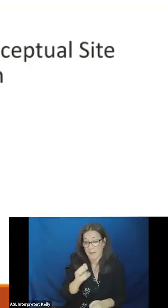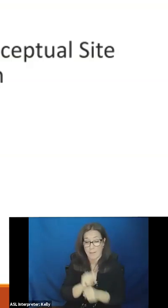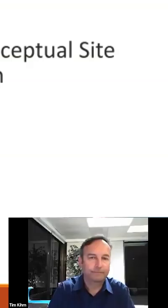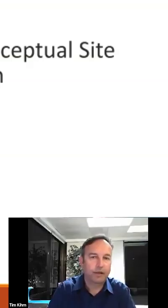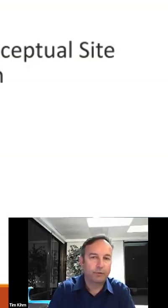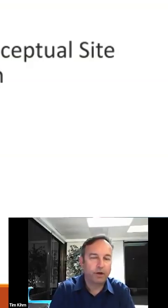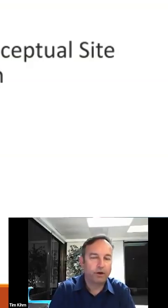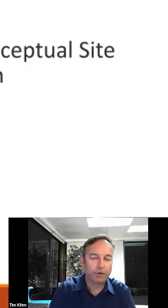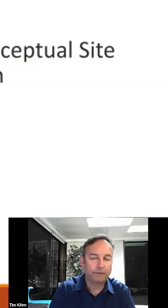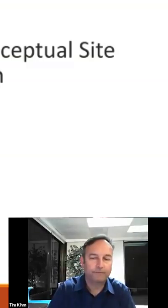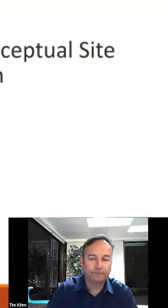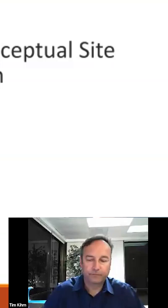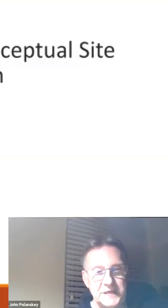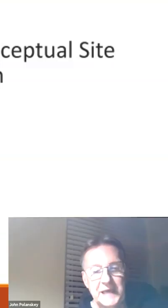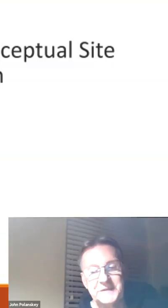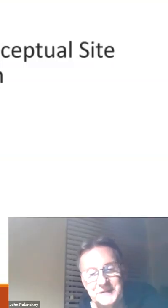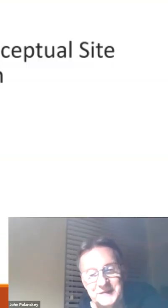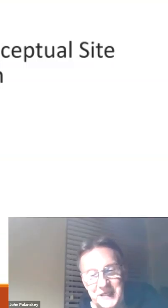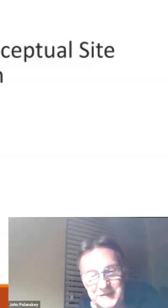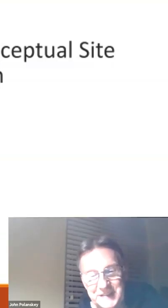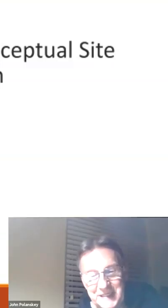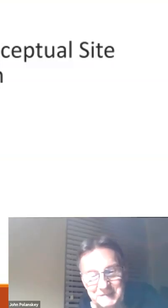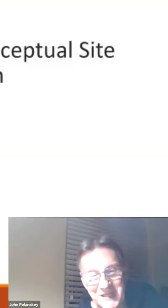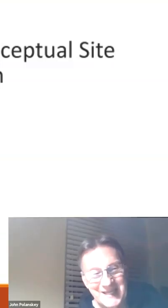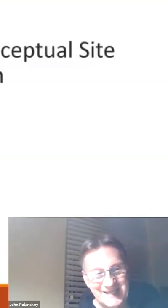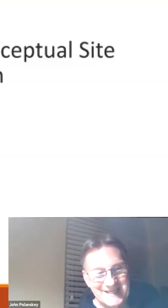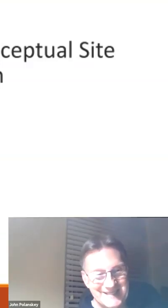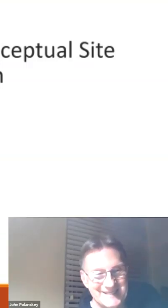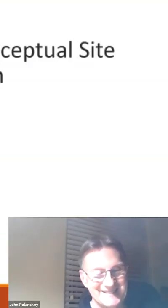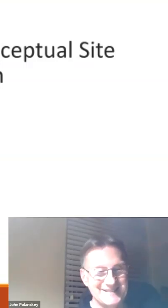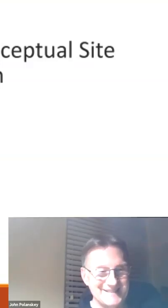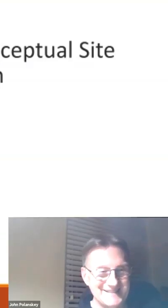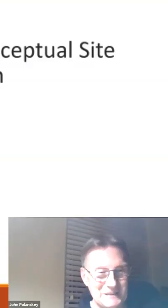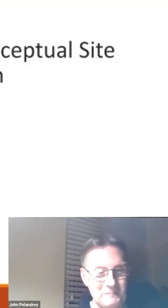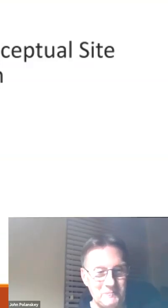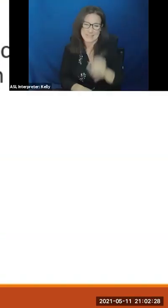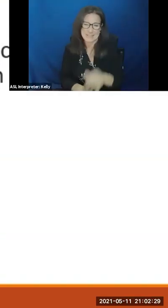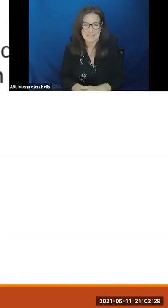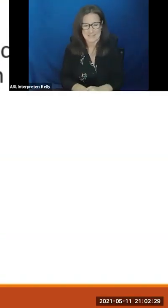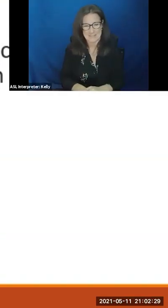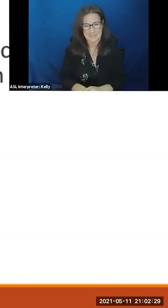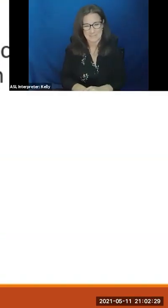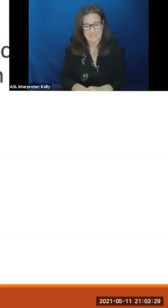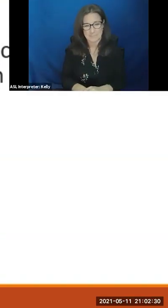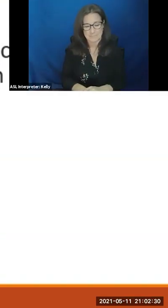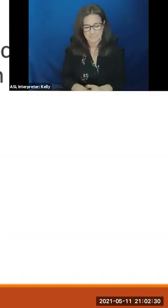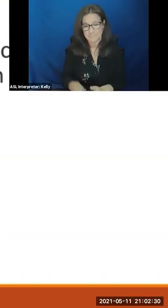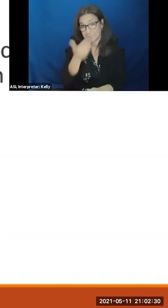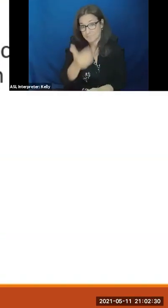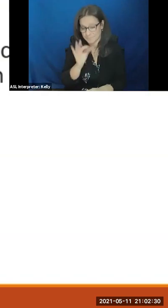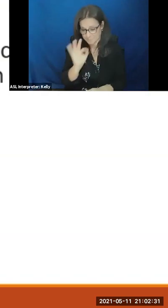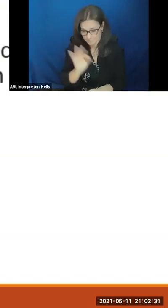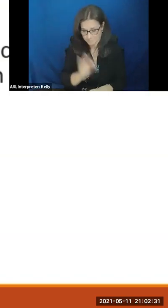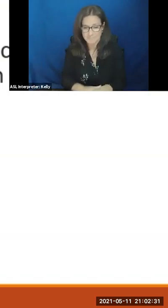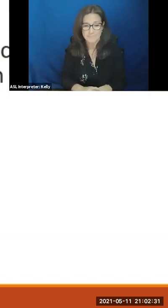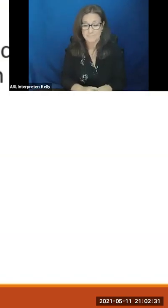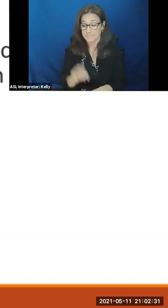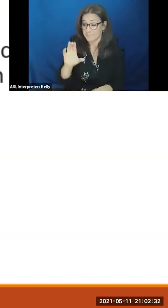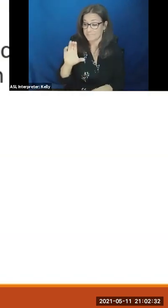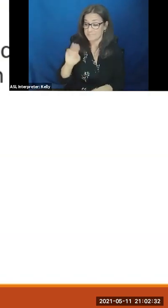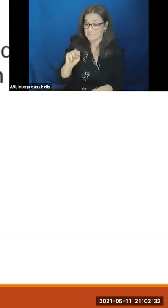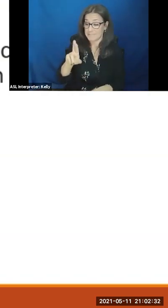que usted nos pueda dar para los empleados que trabajan para este distrito escolar sí sí por